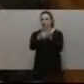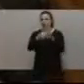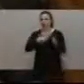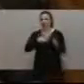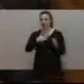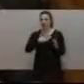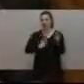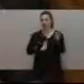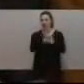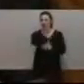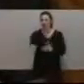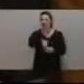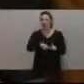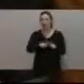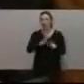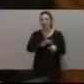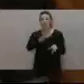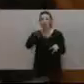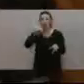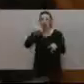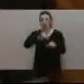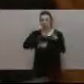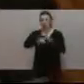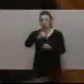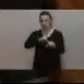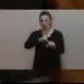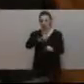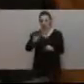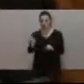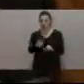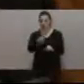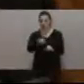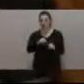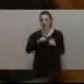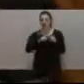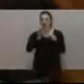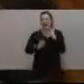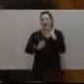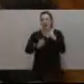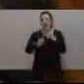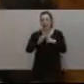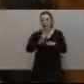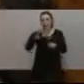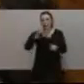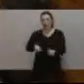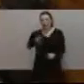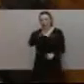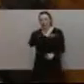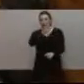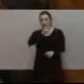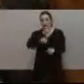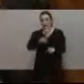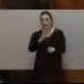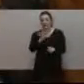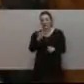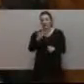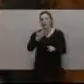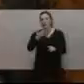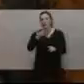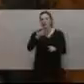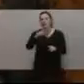crónica como la sensibilidad química múltiple, como la electrohipersensibilidad y la fibromialgia y enfermedades